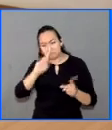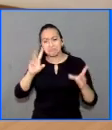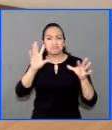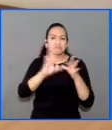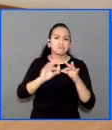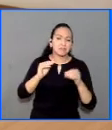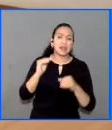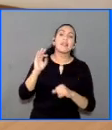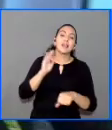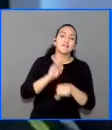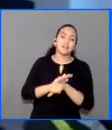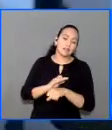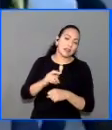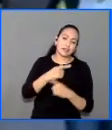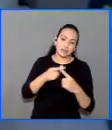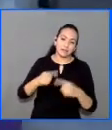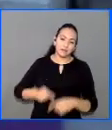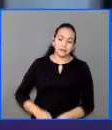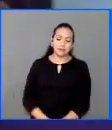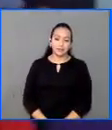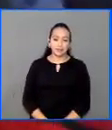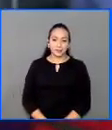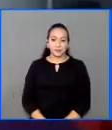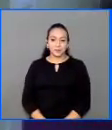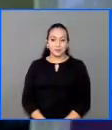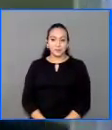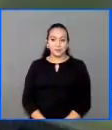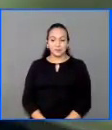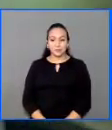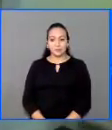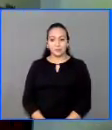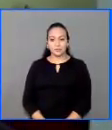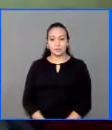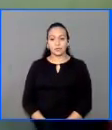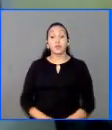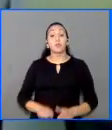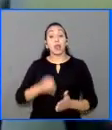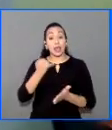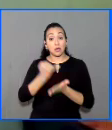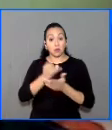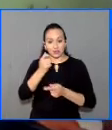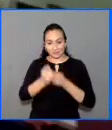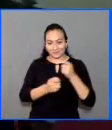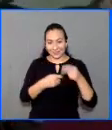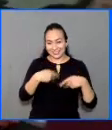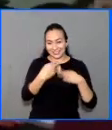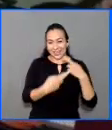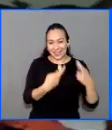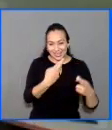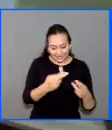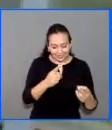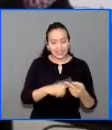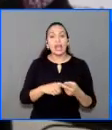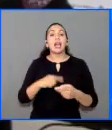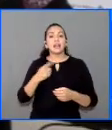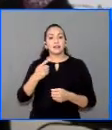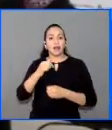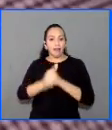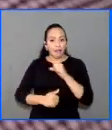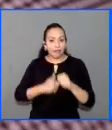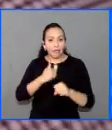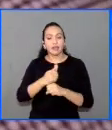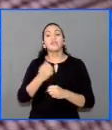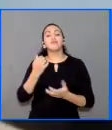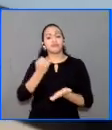diversos rubros. Devolución de impuestos, declaración anual, regularización de obligaciones fiscales,